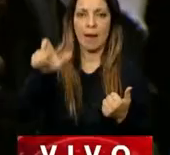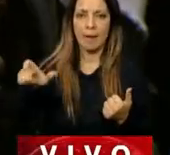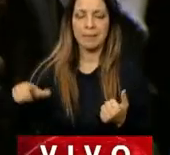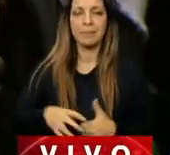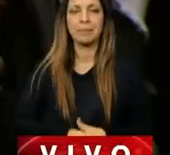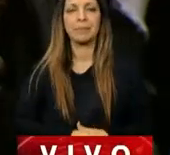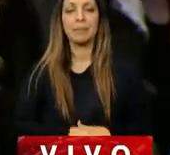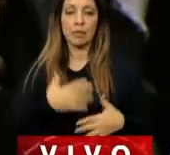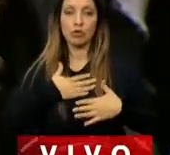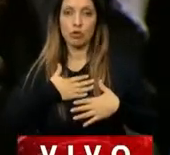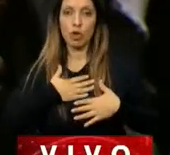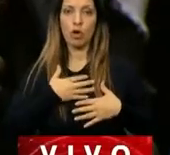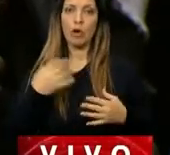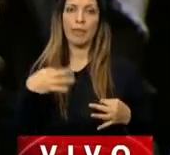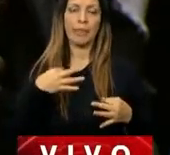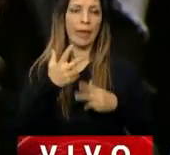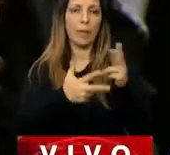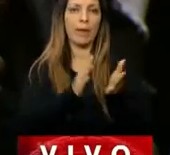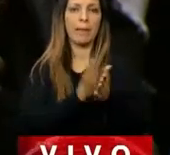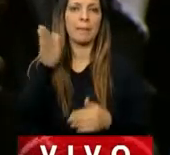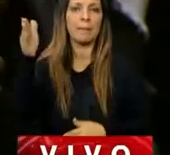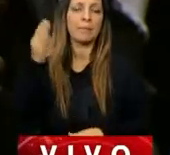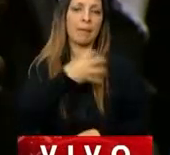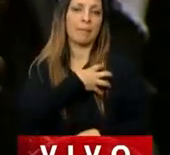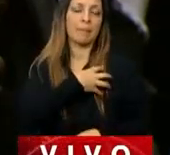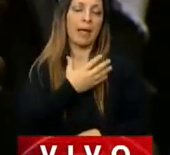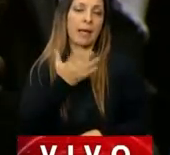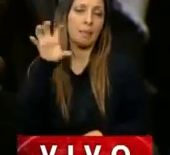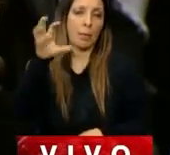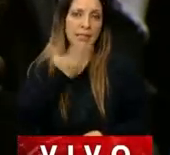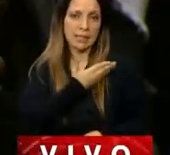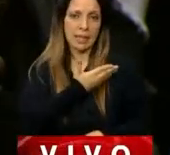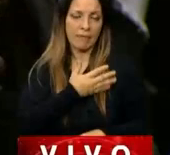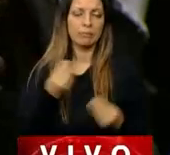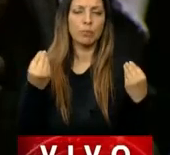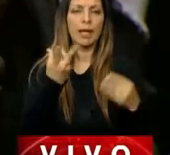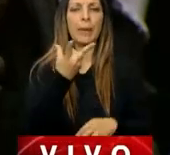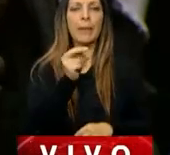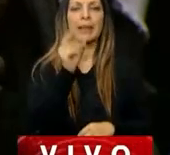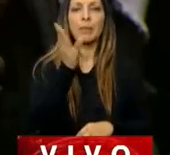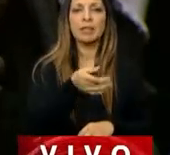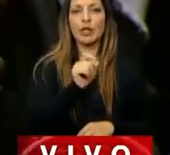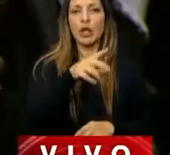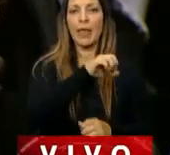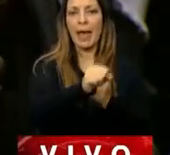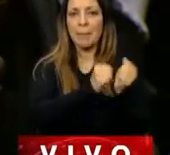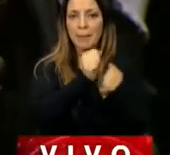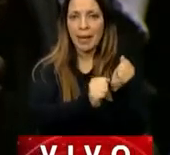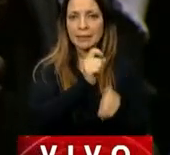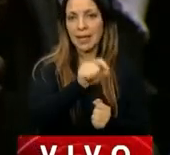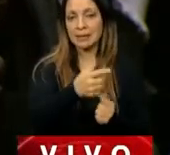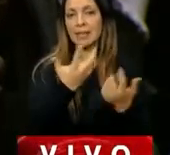En particular, no puedo dejar de hablar de mi provincia, Santa Fe, porque casi el 20% de las empresas